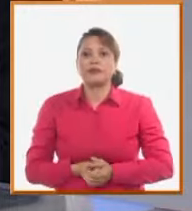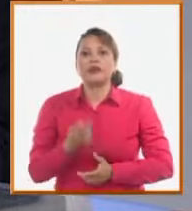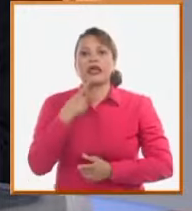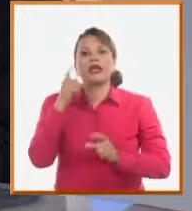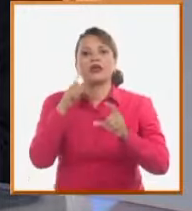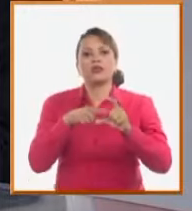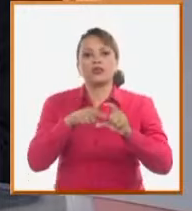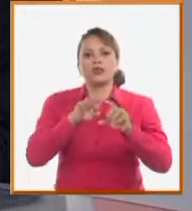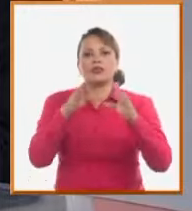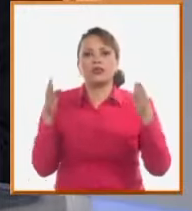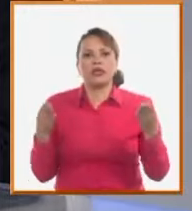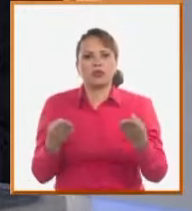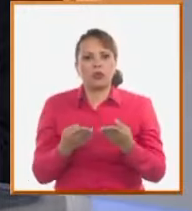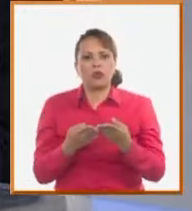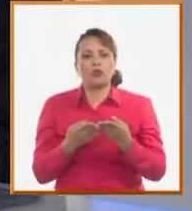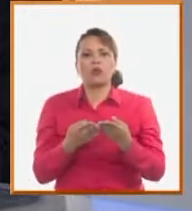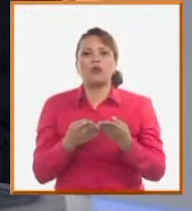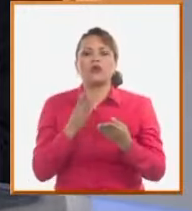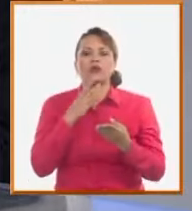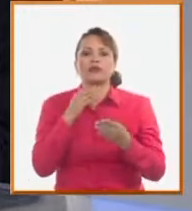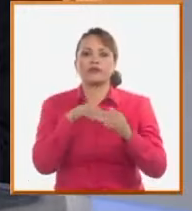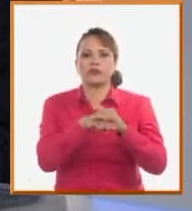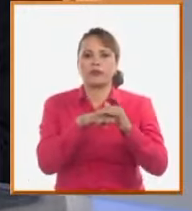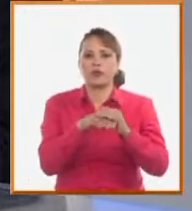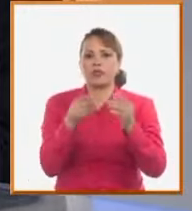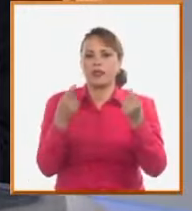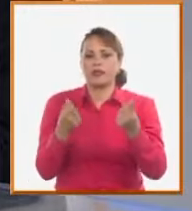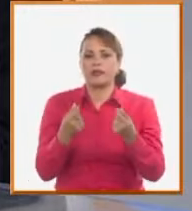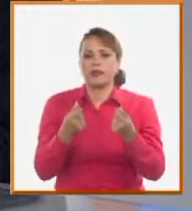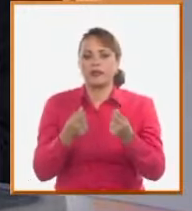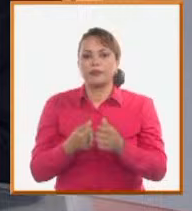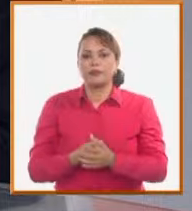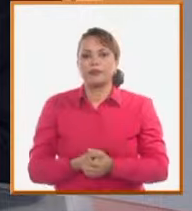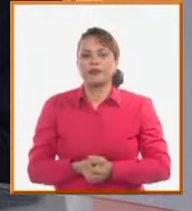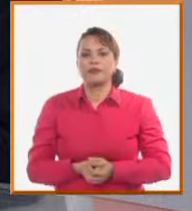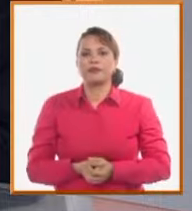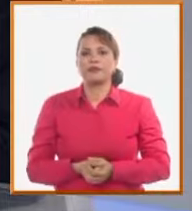de las coberturas que ofrece este seguro. Como bien dice